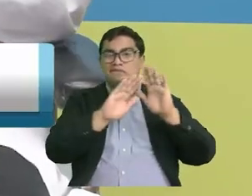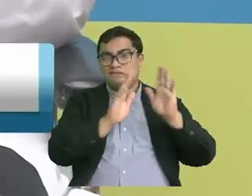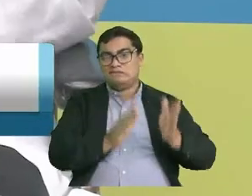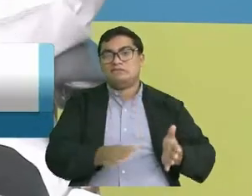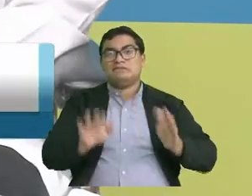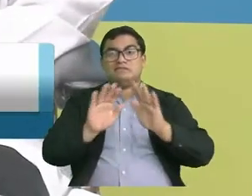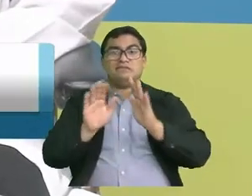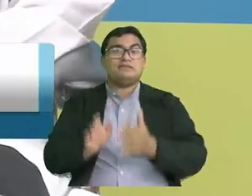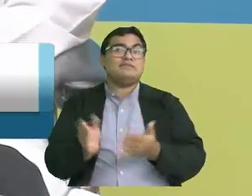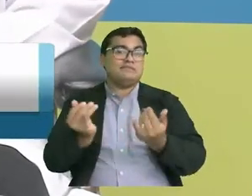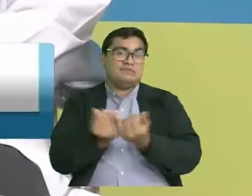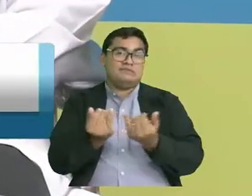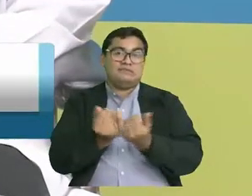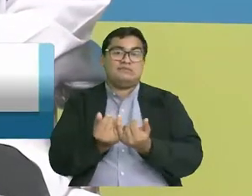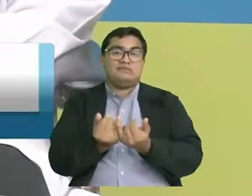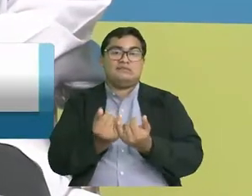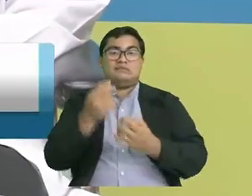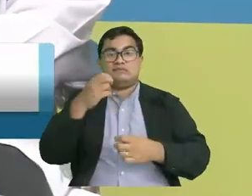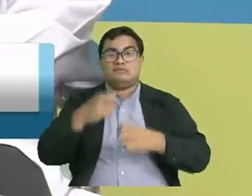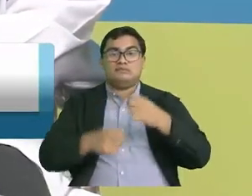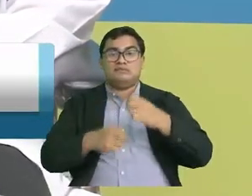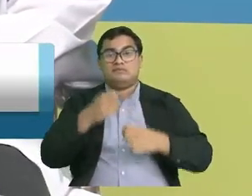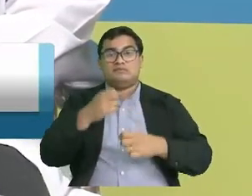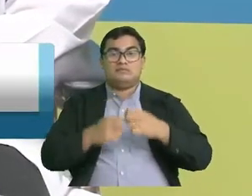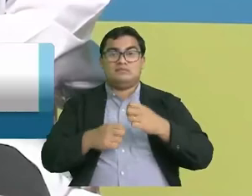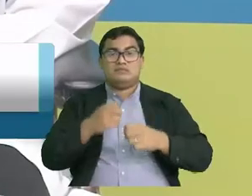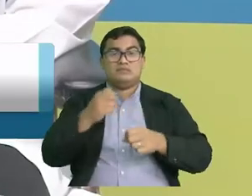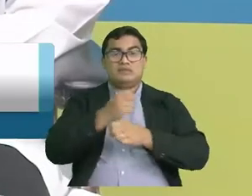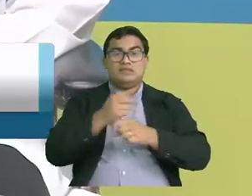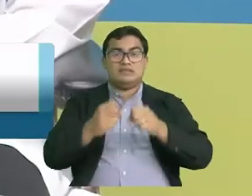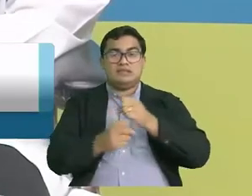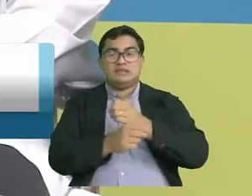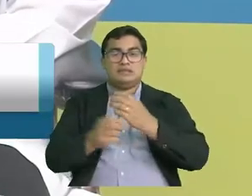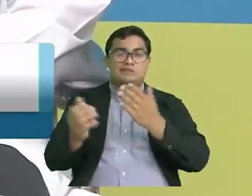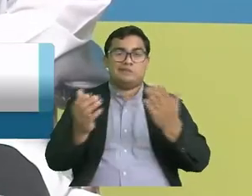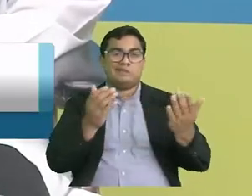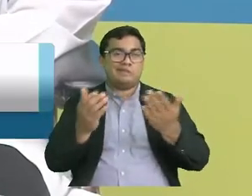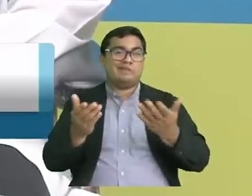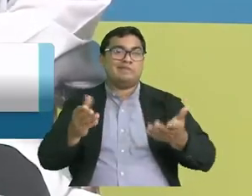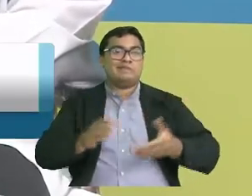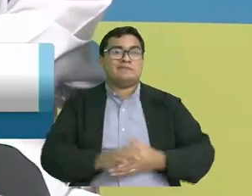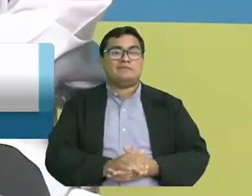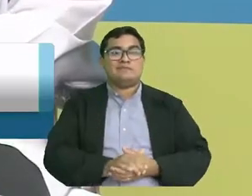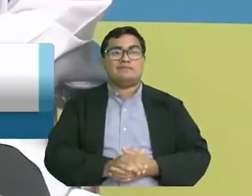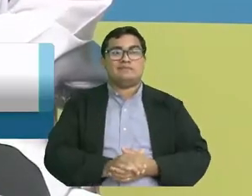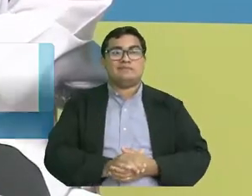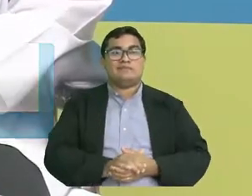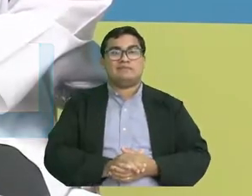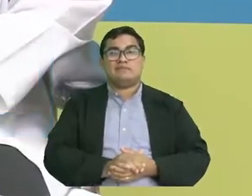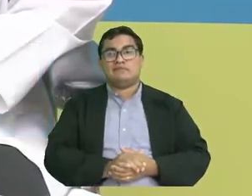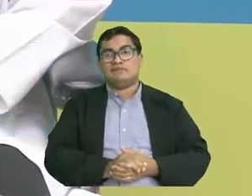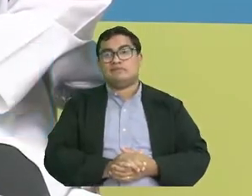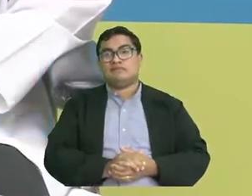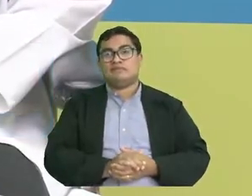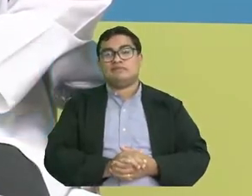como parte también de otra alteración de trastorno de la diferencia sexual. ¿Esas no son las que tienen más testosterona?